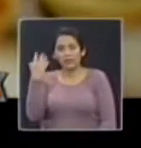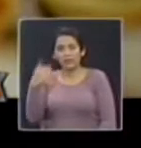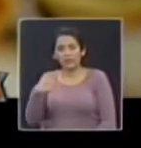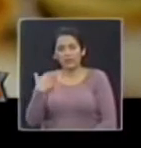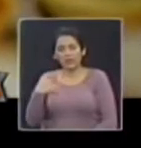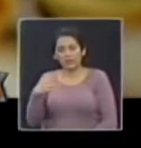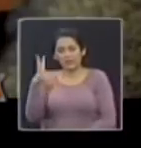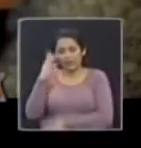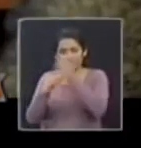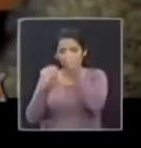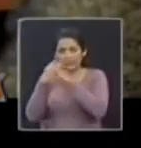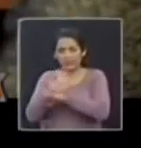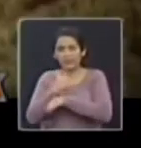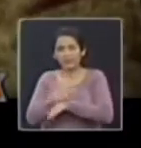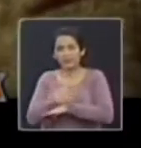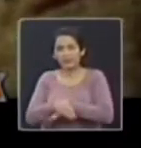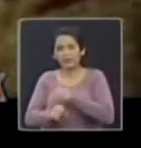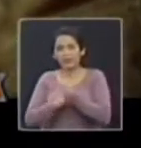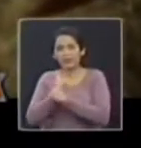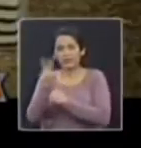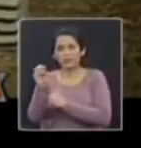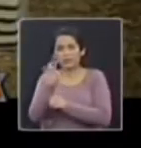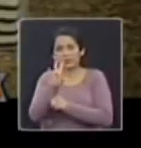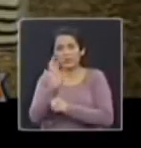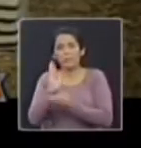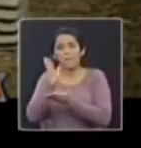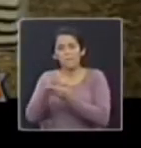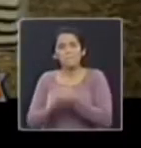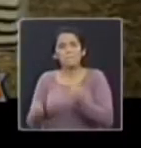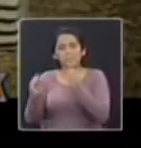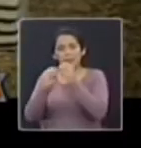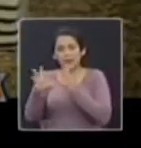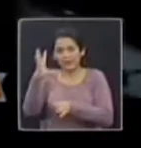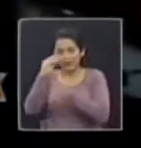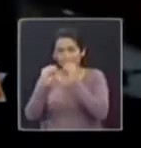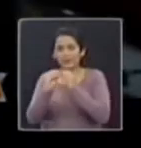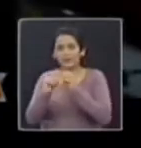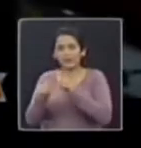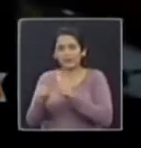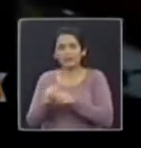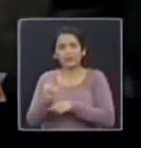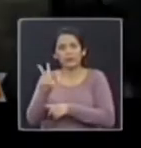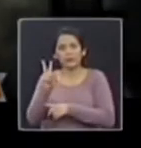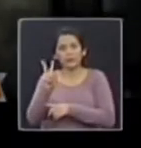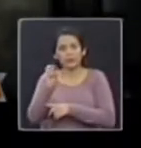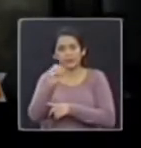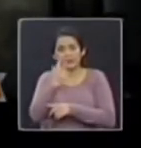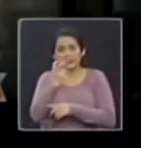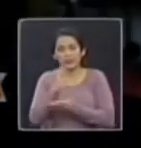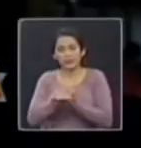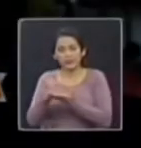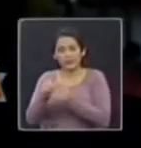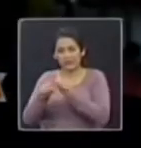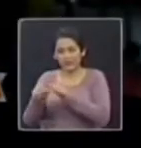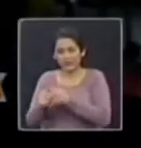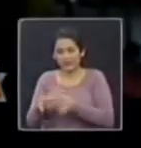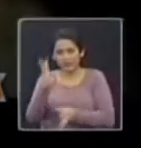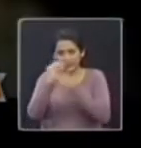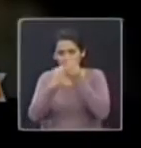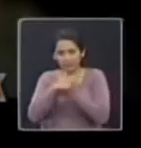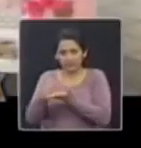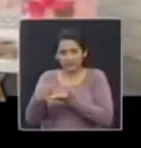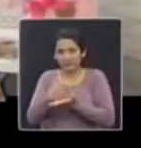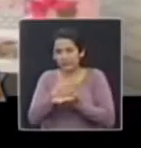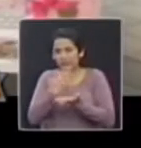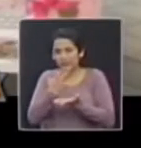realizar pasantías y luego en el 2013 a hacer cursos cortos. En estos lugares fue donde se especializaron en dulces y postres,